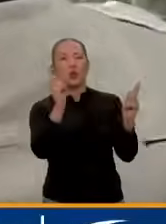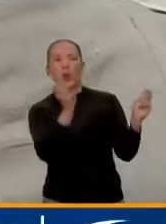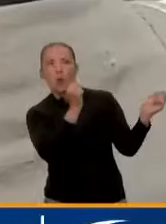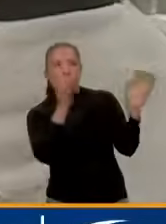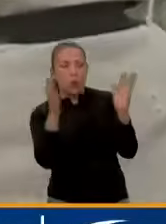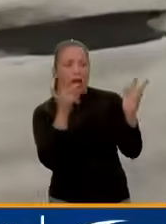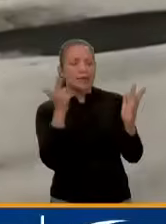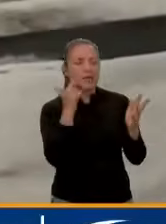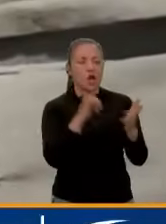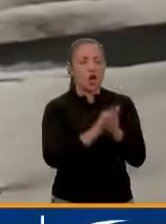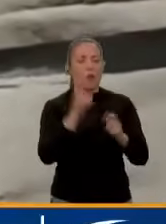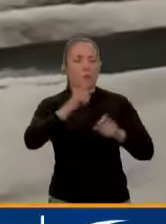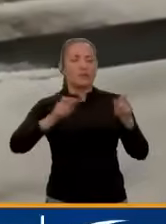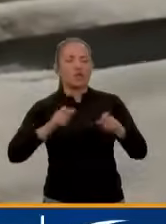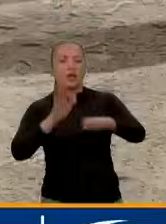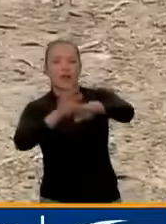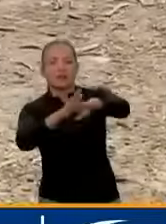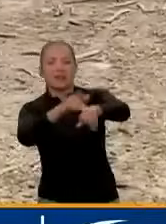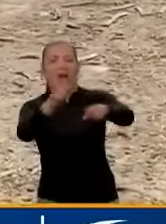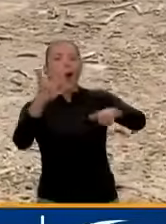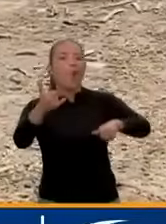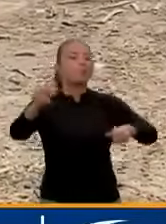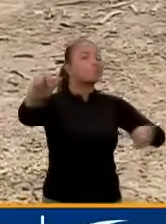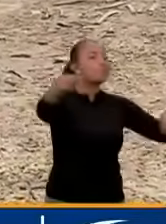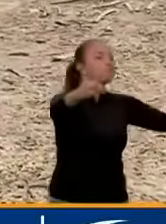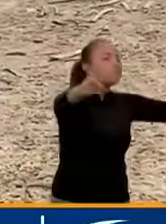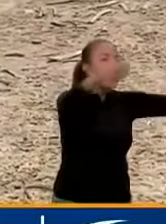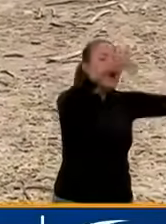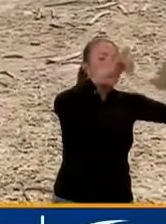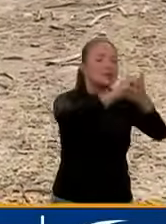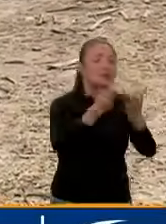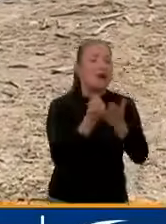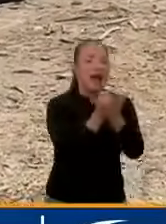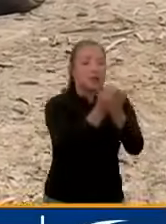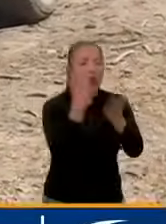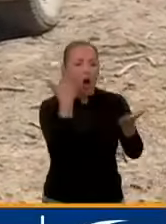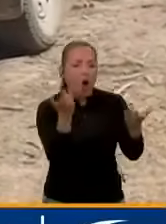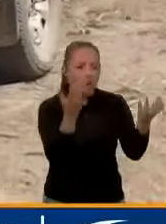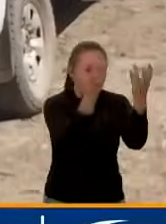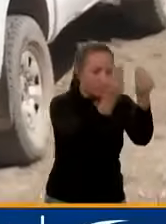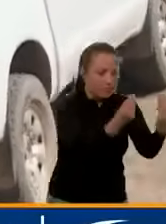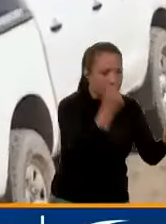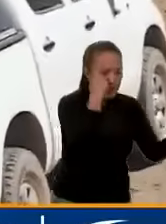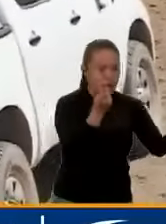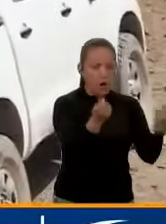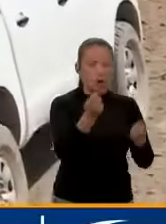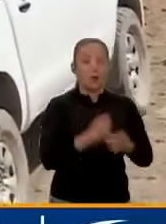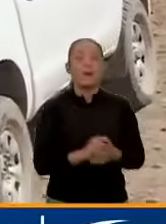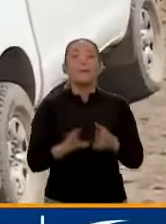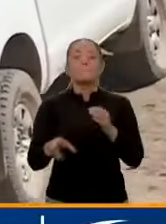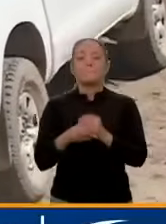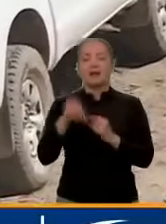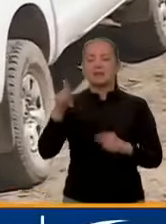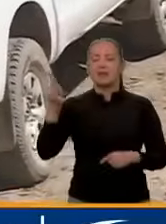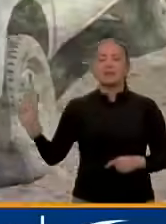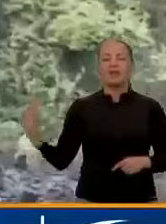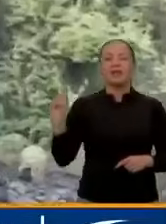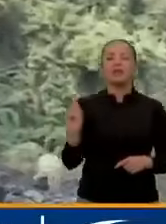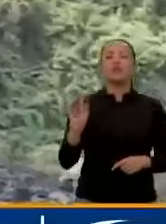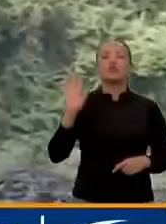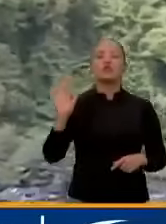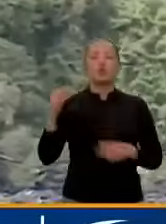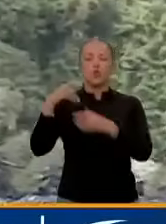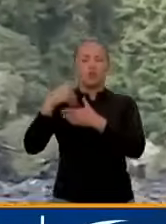ubicar al personal en tierra, los cuales trabajan para la extinción de los incendios que se han presentado. Me acompaña también uno de los funcionarios de